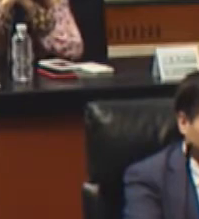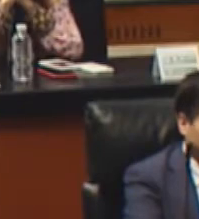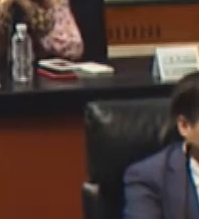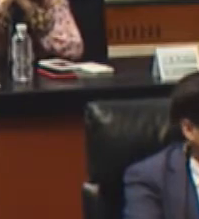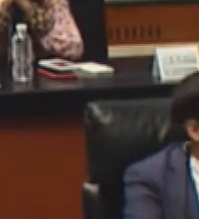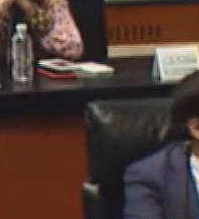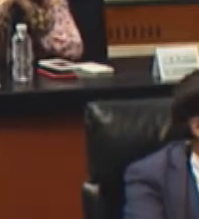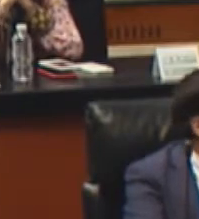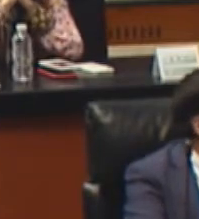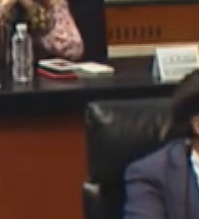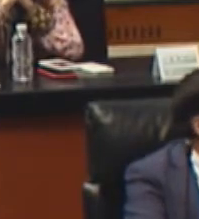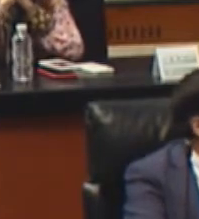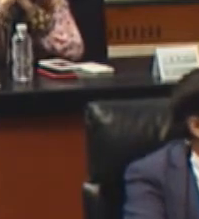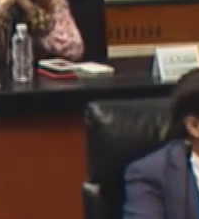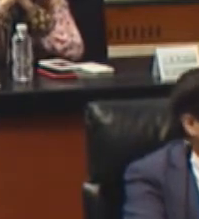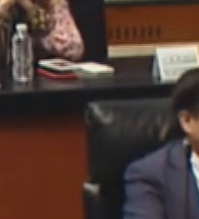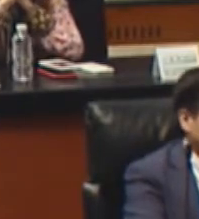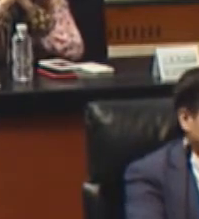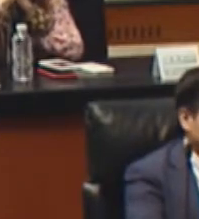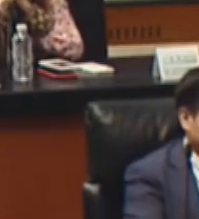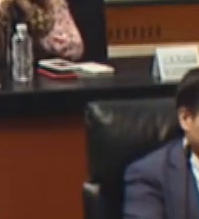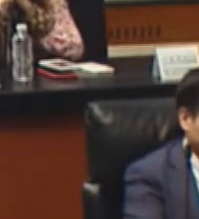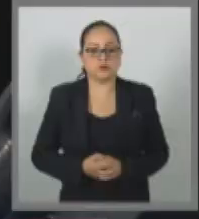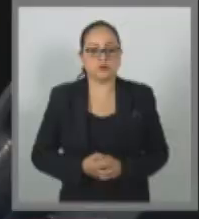1991 a 1993.